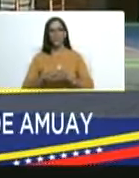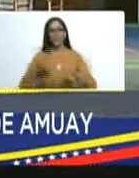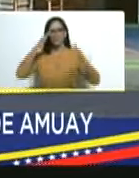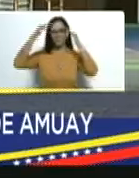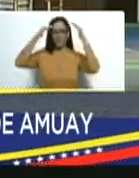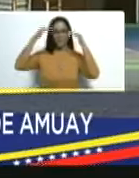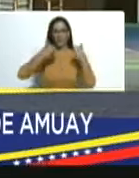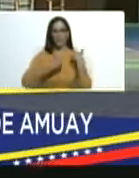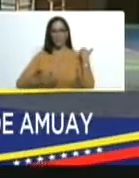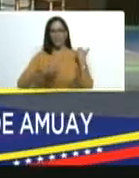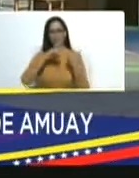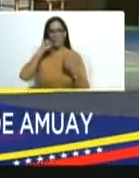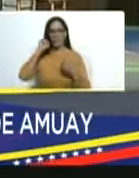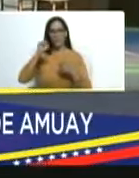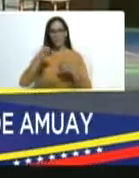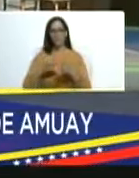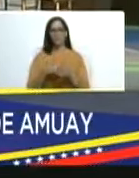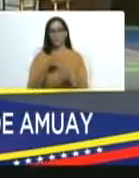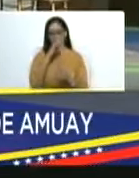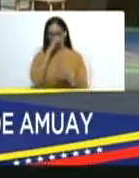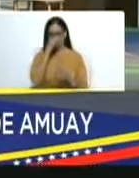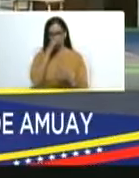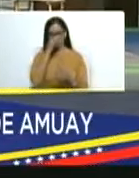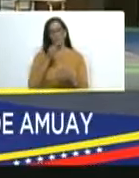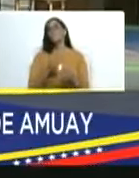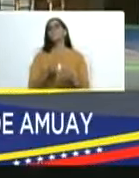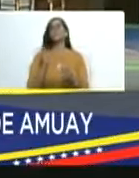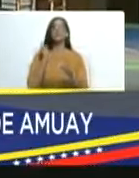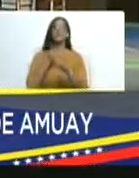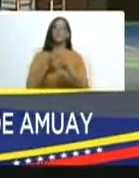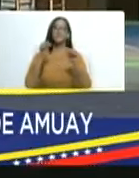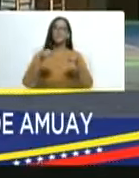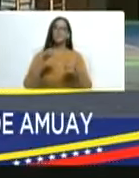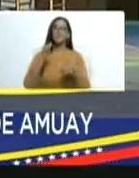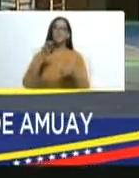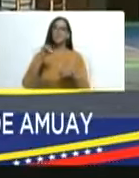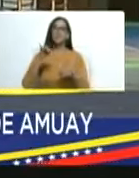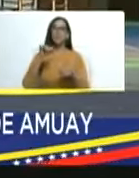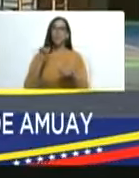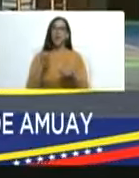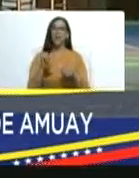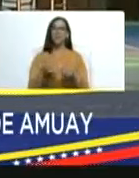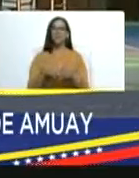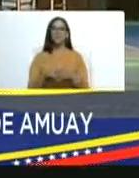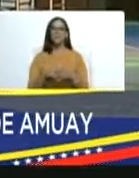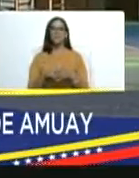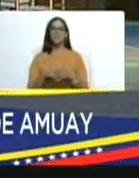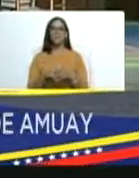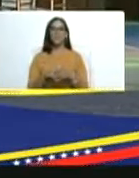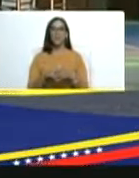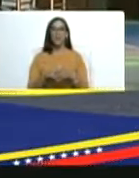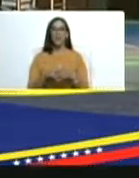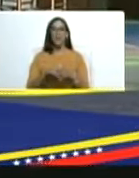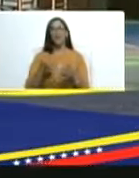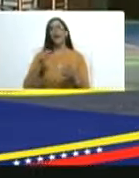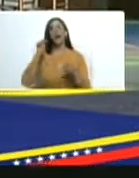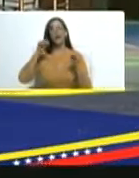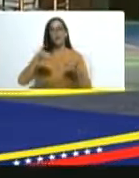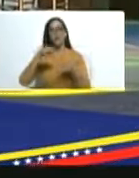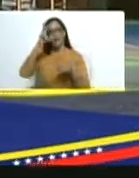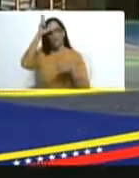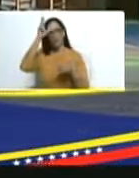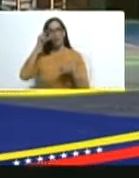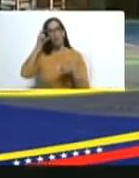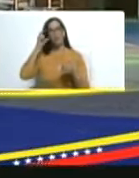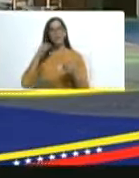presidente Nicolás Maduro, aquí desde Amuay, desde la bahía de Amuay, municipio de Los Taques, península de Paraguaná. Hoy día